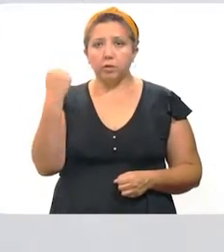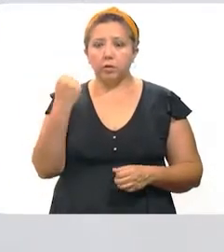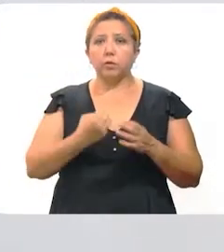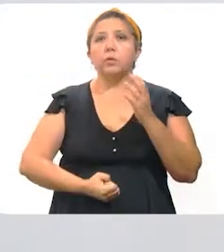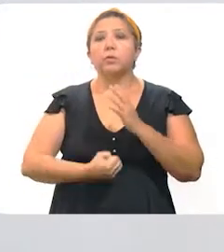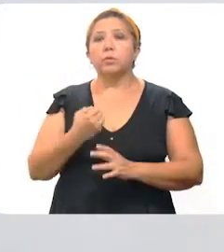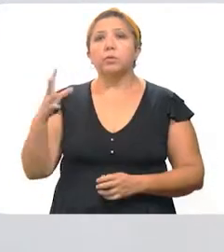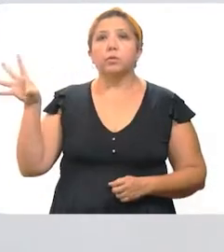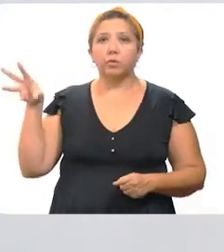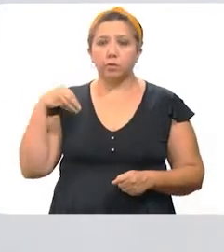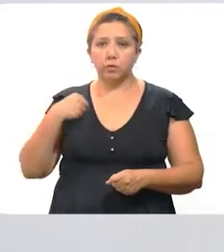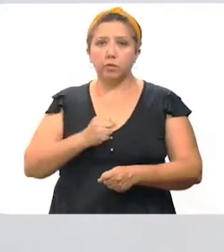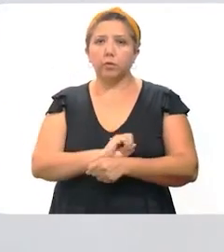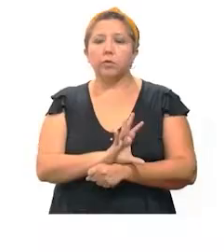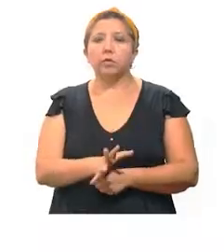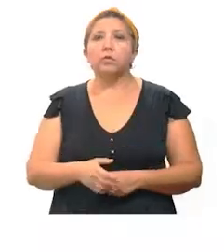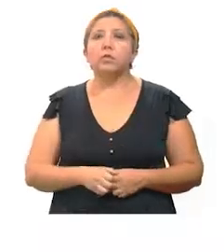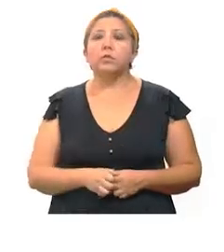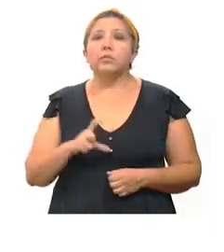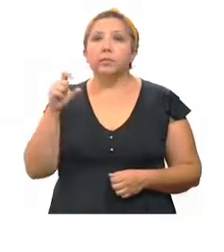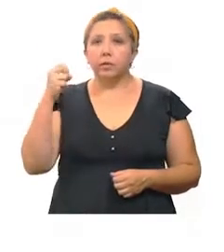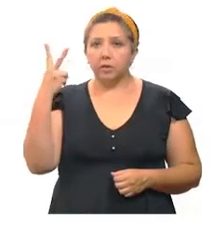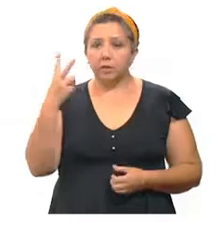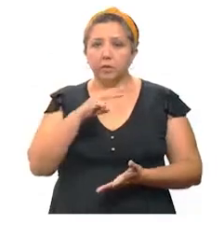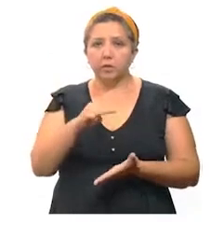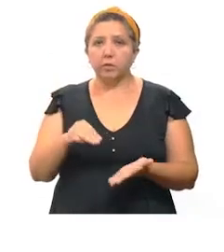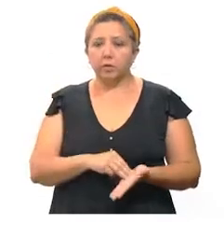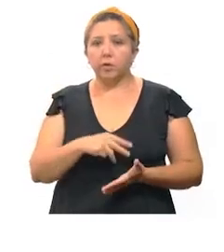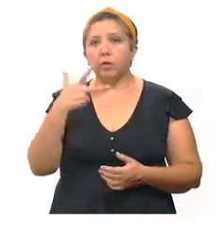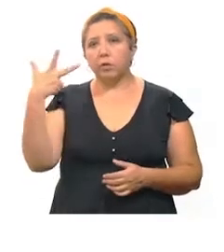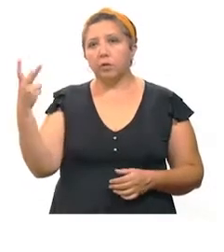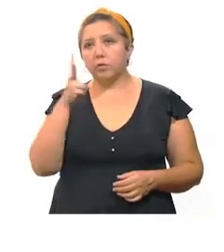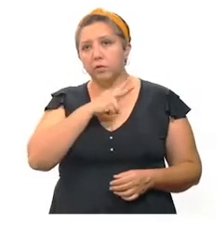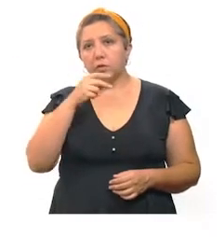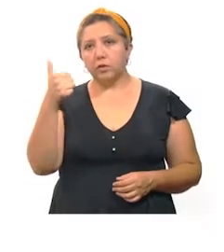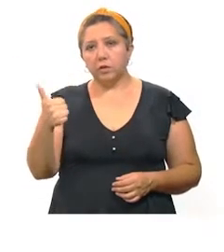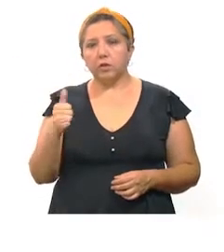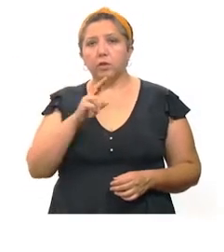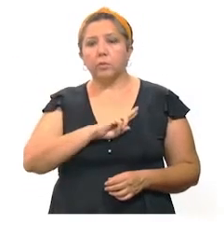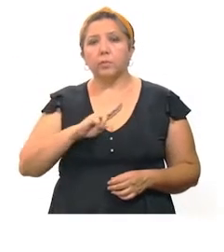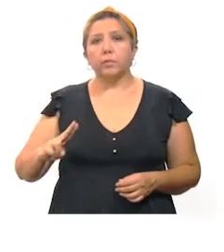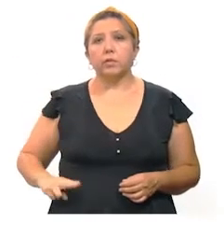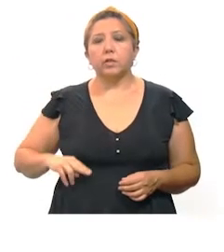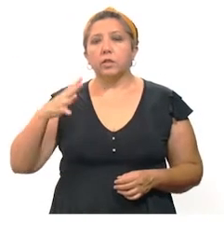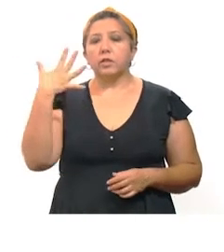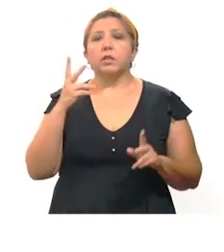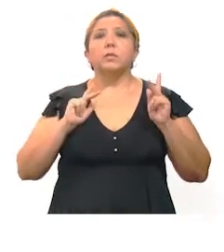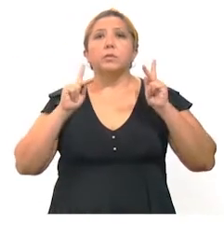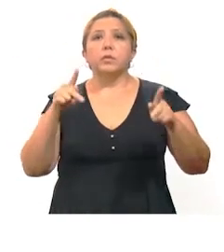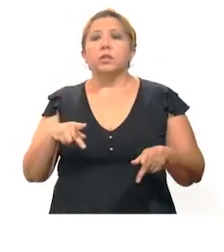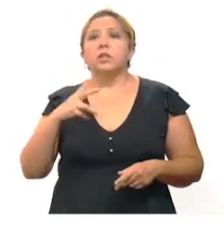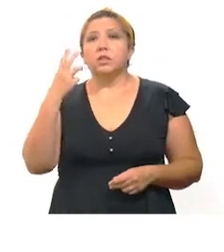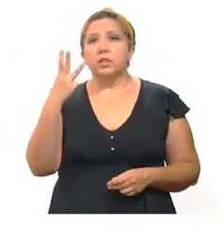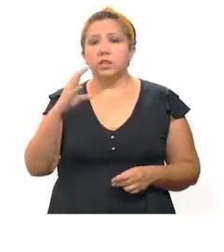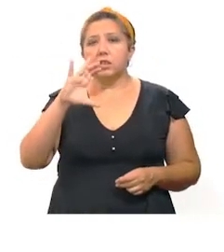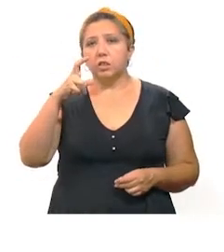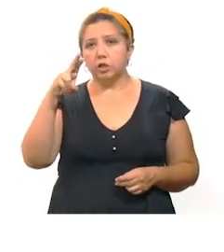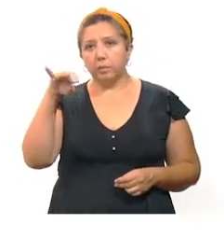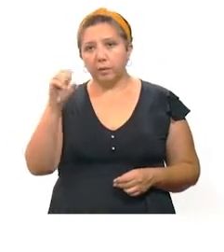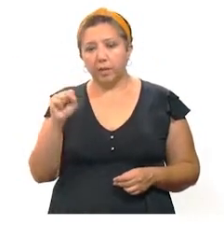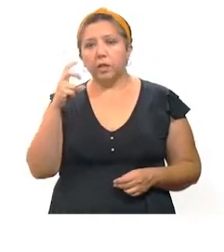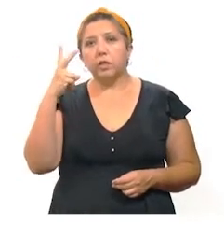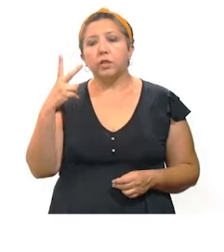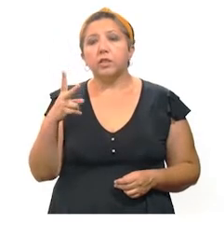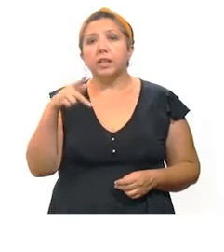59 nuevos contagios de coronavirus, 22 en Mérida, 8 en Valladolid, 6 en Umán, 5 en Progreso, 3 en Chichimilá, 2